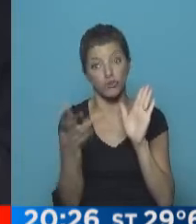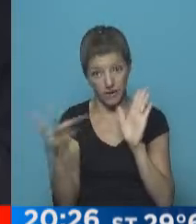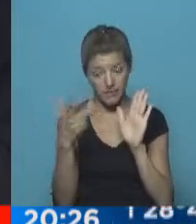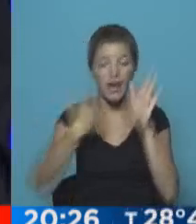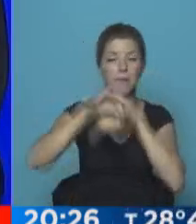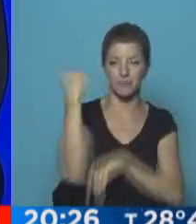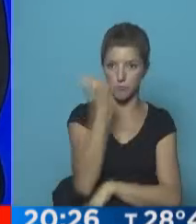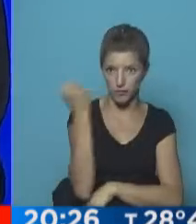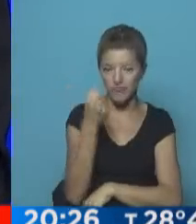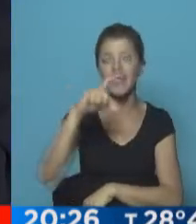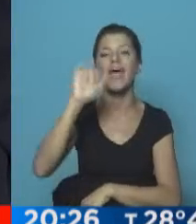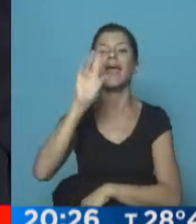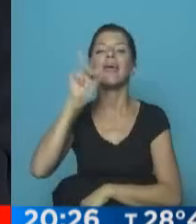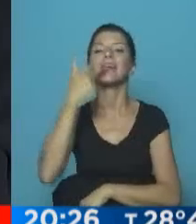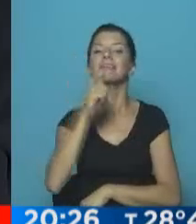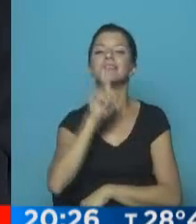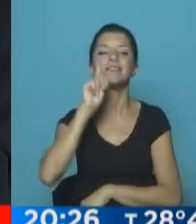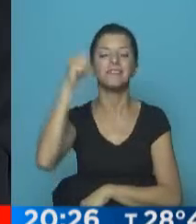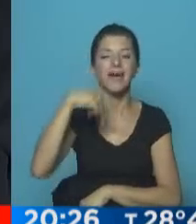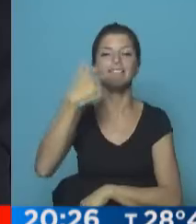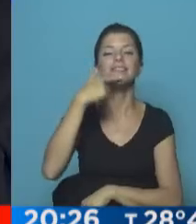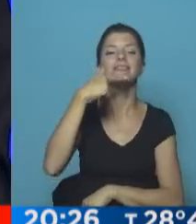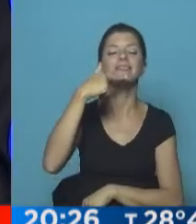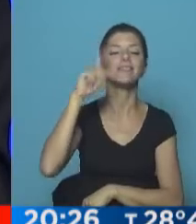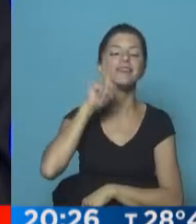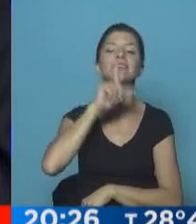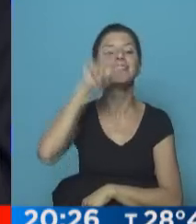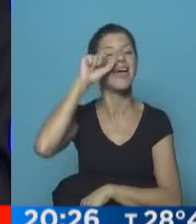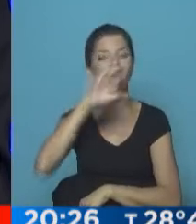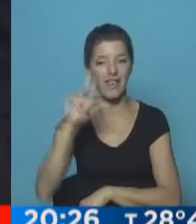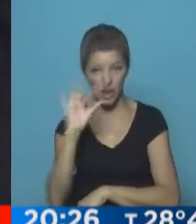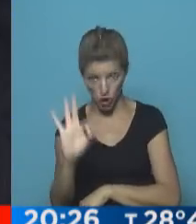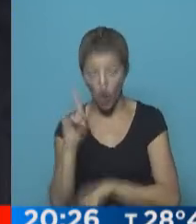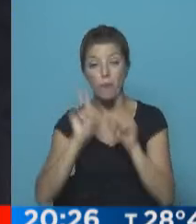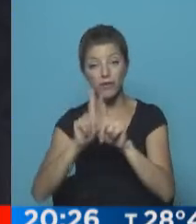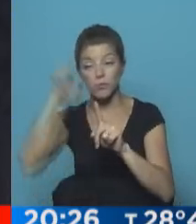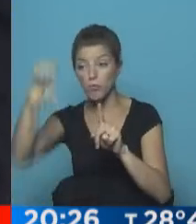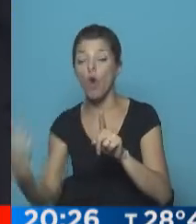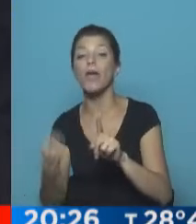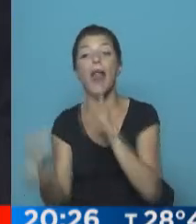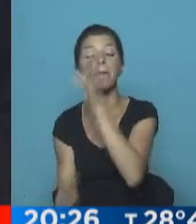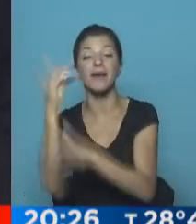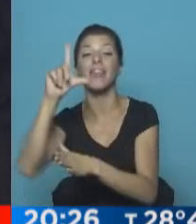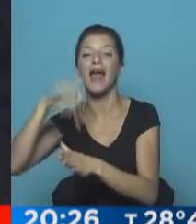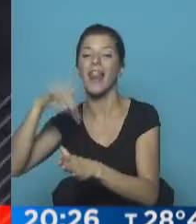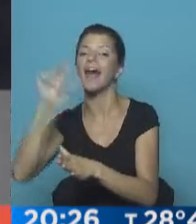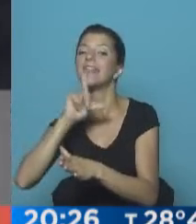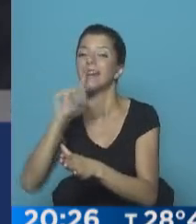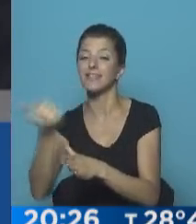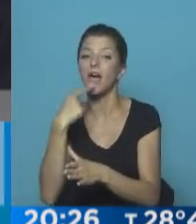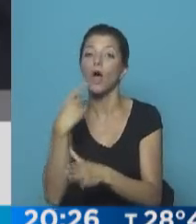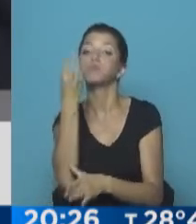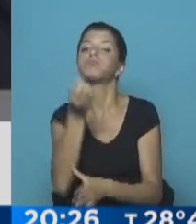Cristian Citerio, por la cual esta mañana Martín Lanata se negó a declarar, y es la investigación por la fuga de Alvear. Recordemos